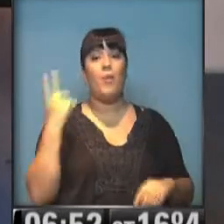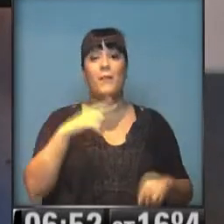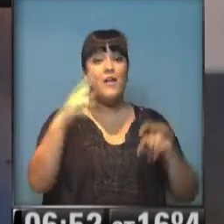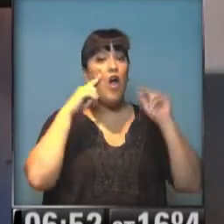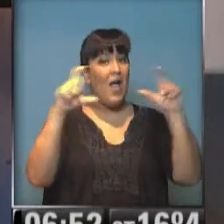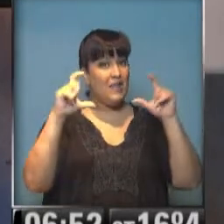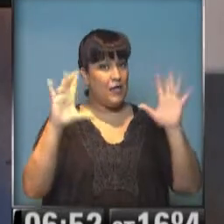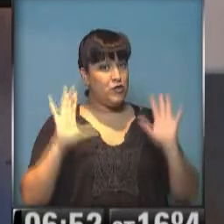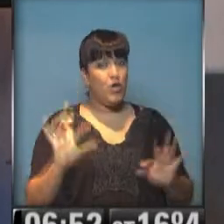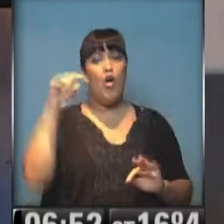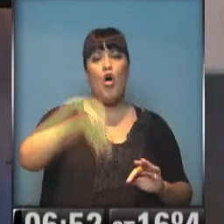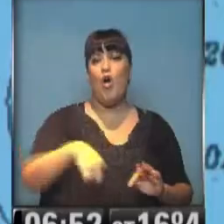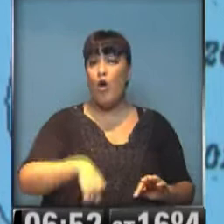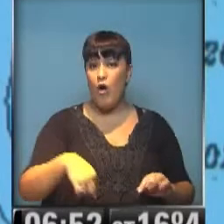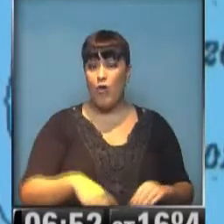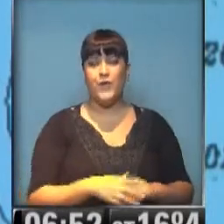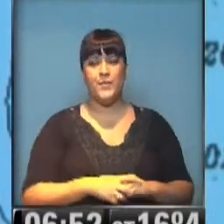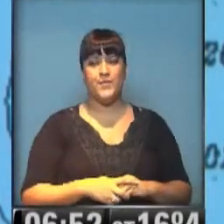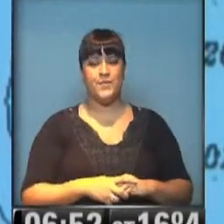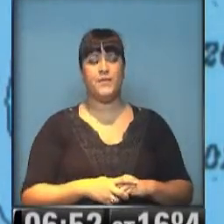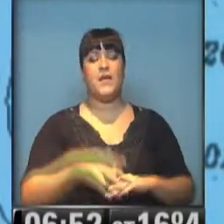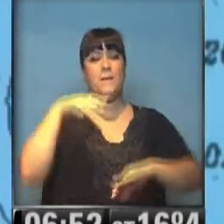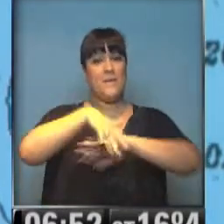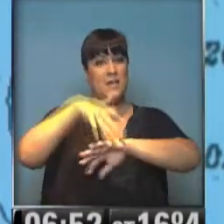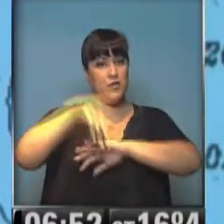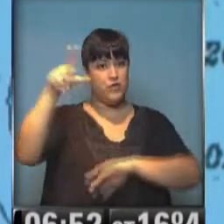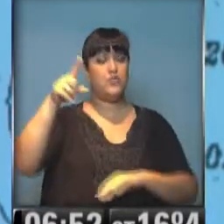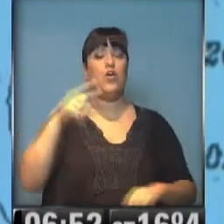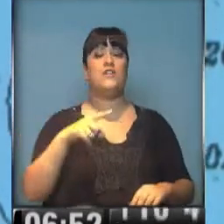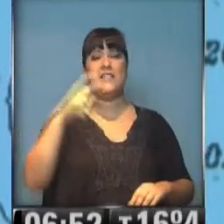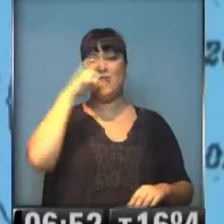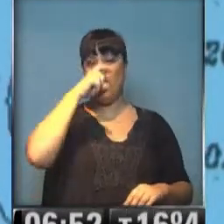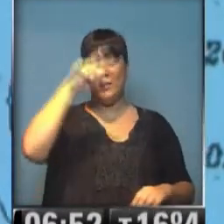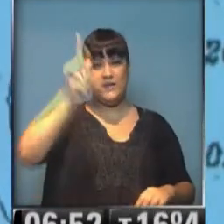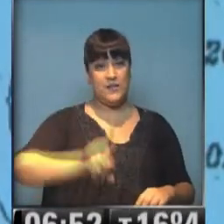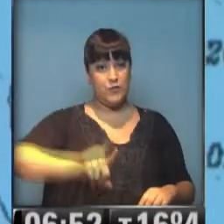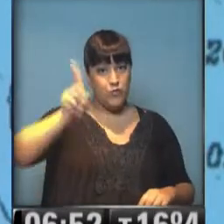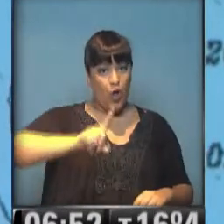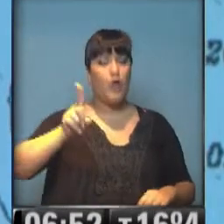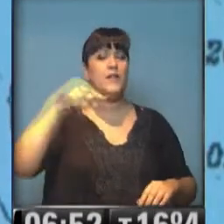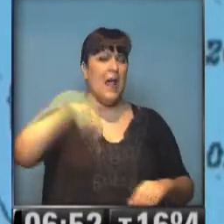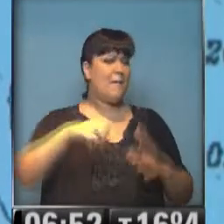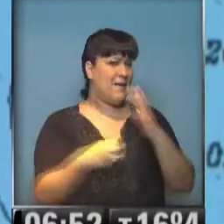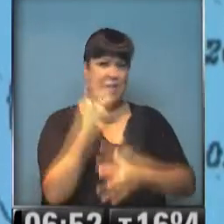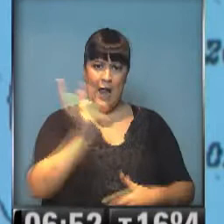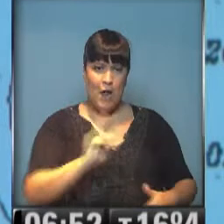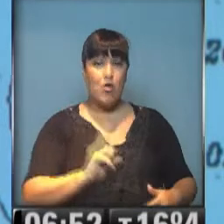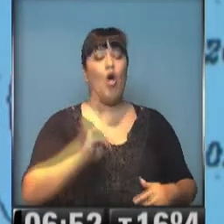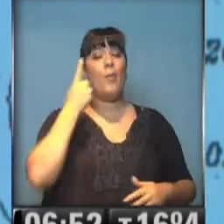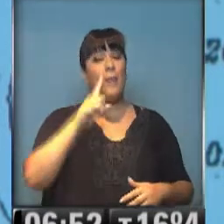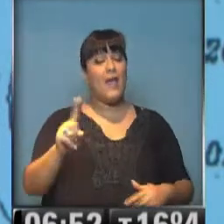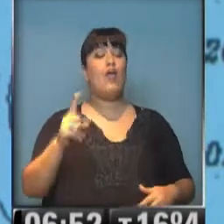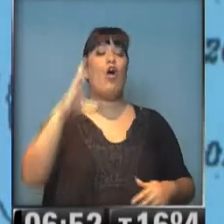atención, hoy mismo aquí en Misiones, en el norte del litoral. Ahora la mañana no, pero a medida que avanza el